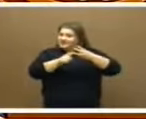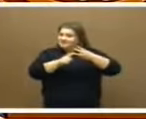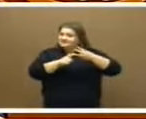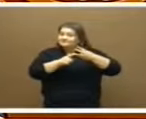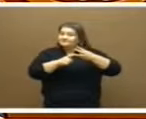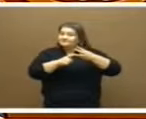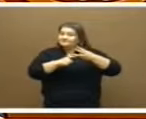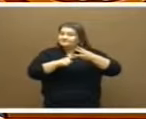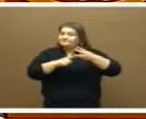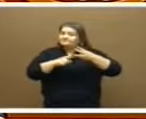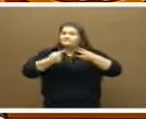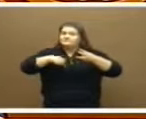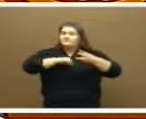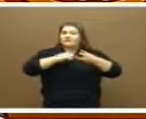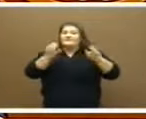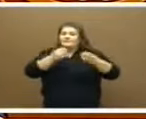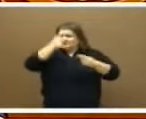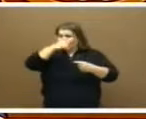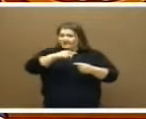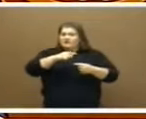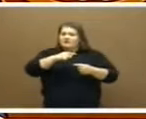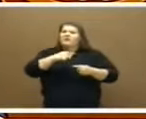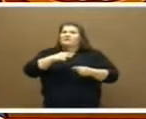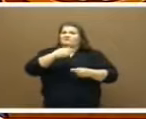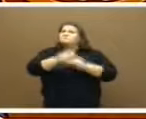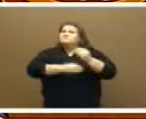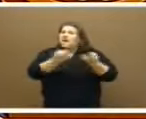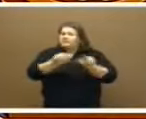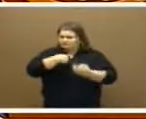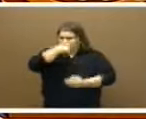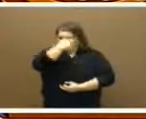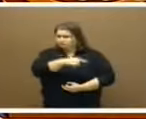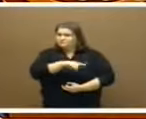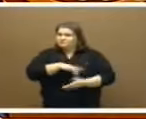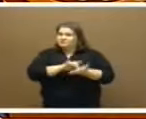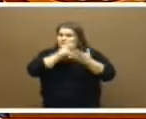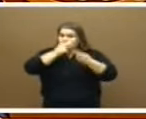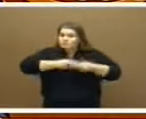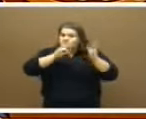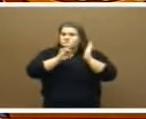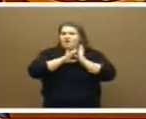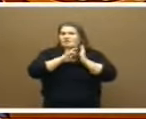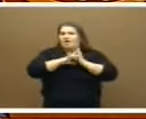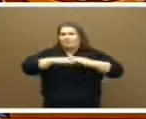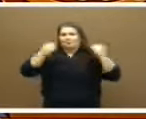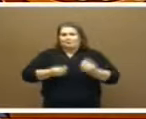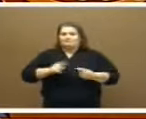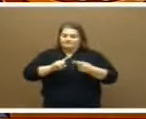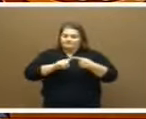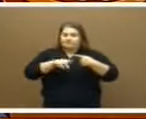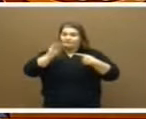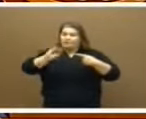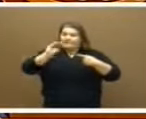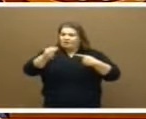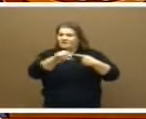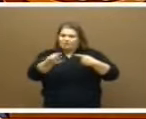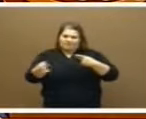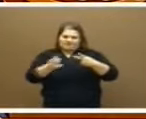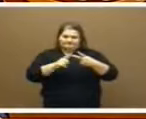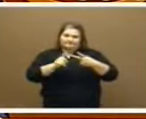tres cuestiones al menos, para que se pueda decir que saben lo que están haciendo y que el servicio público sea de calidad. La primera, que tengan una formación adecuada.